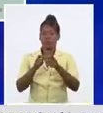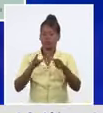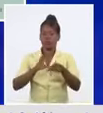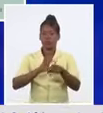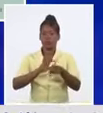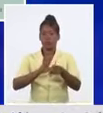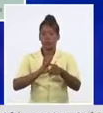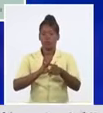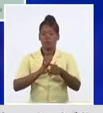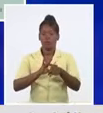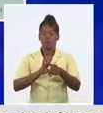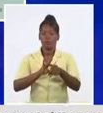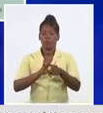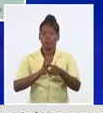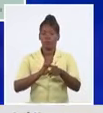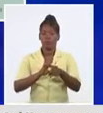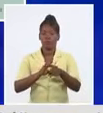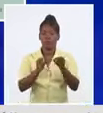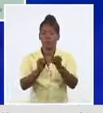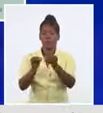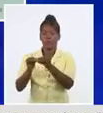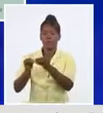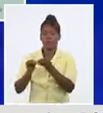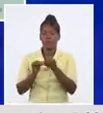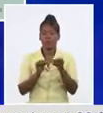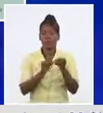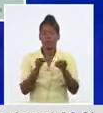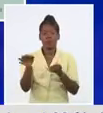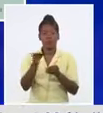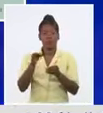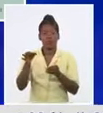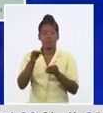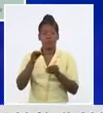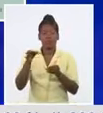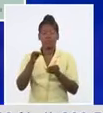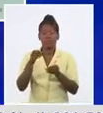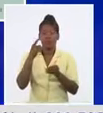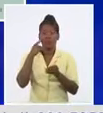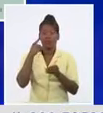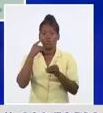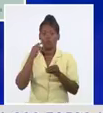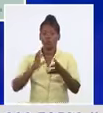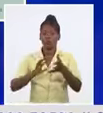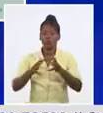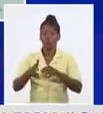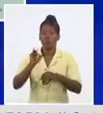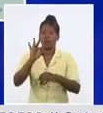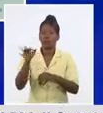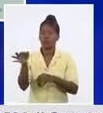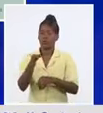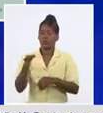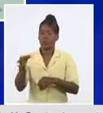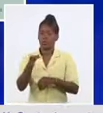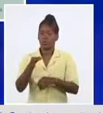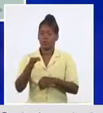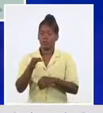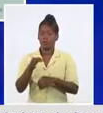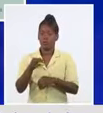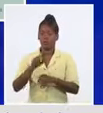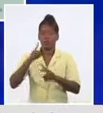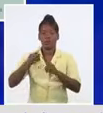32 casos más en relación con la jornada precedente y con una transmisión en sus 8 municipios. Yaguajay